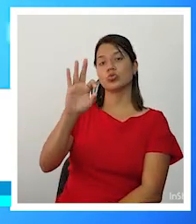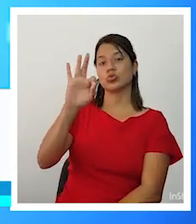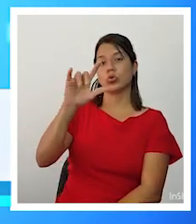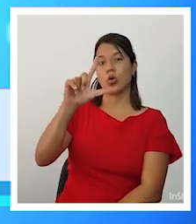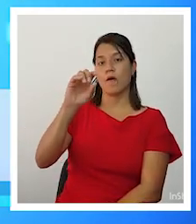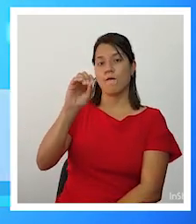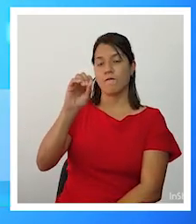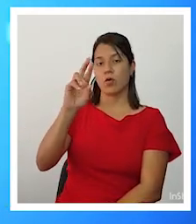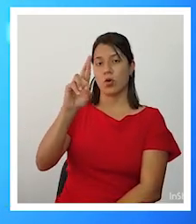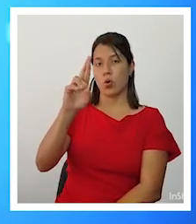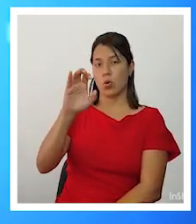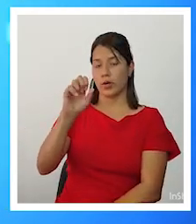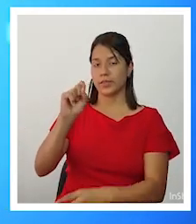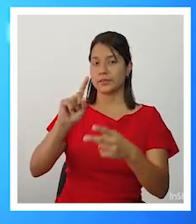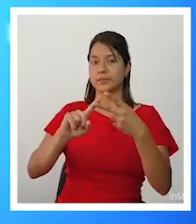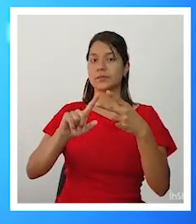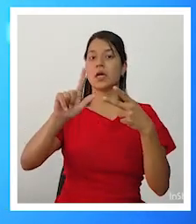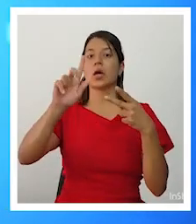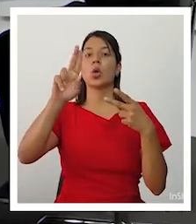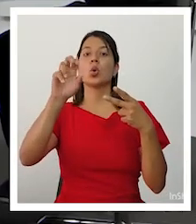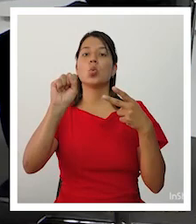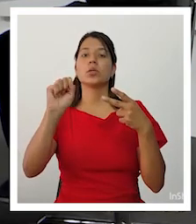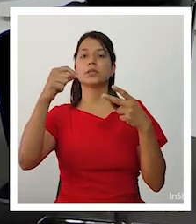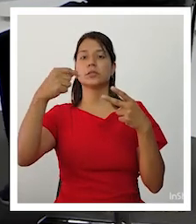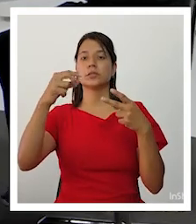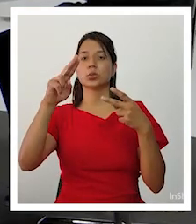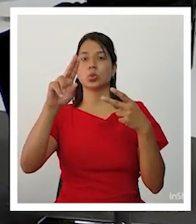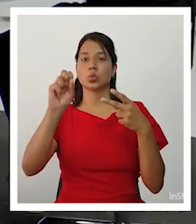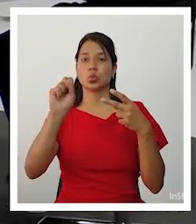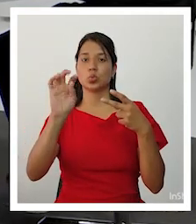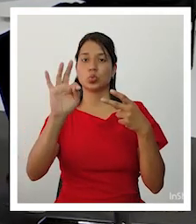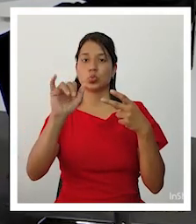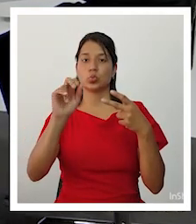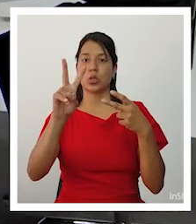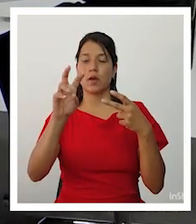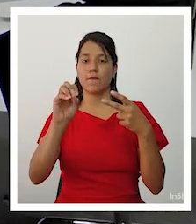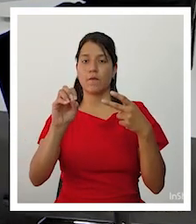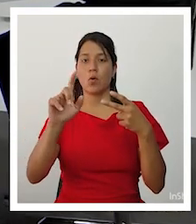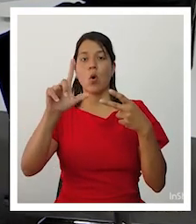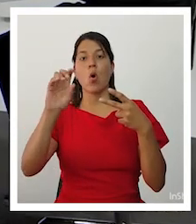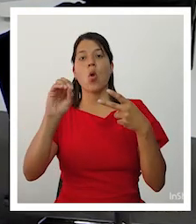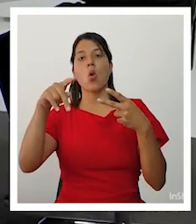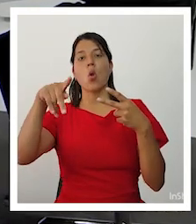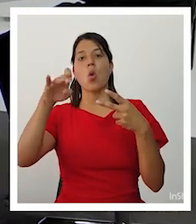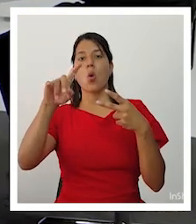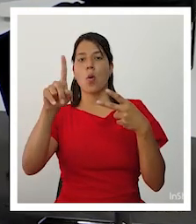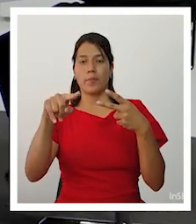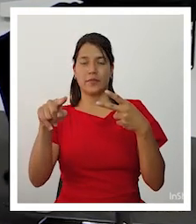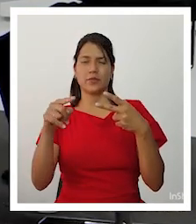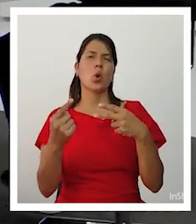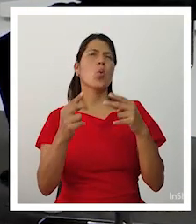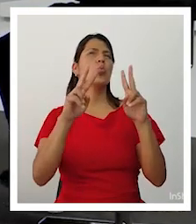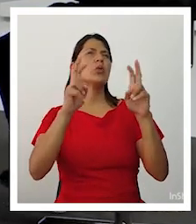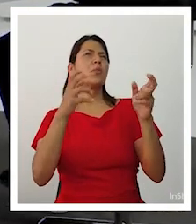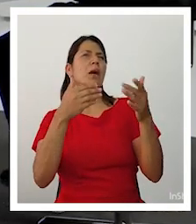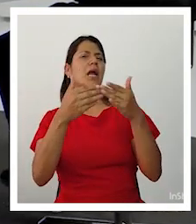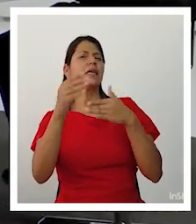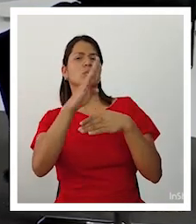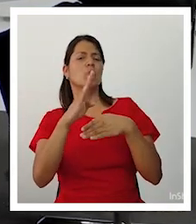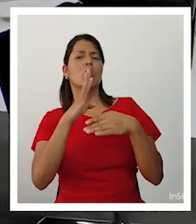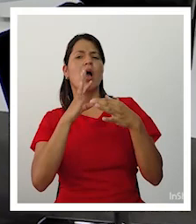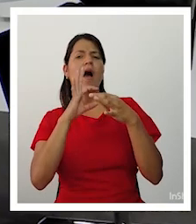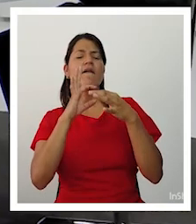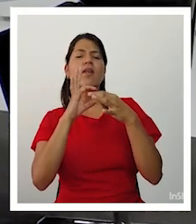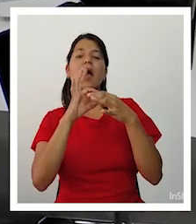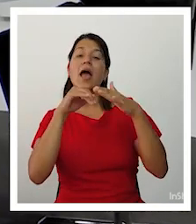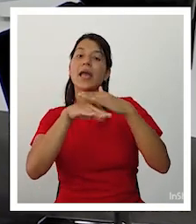López sobre un tema que usualmente no se conversa en la televisión, y es de